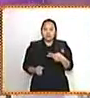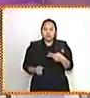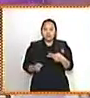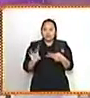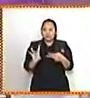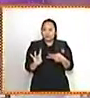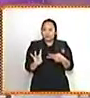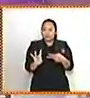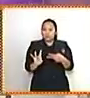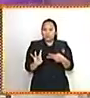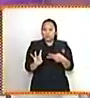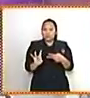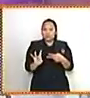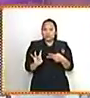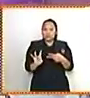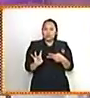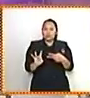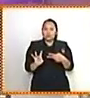8, segundo dígito.